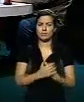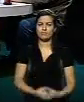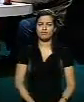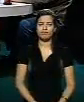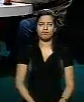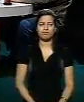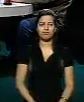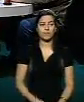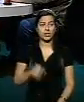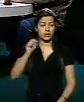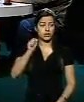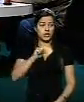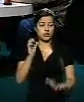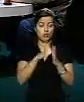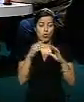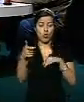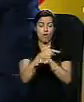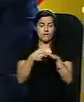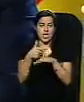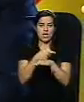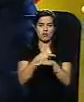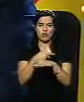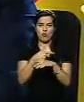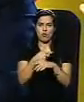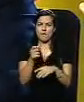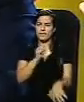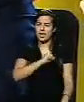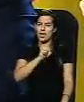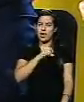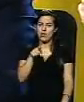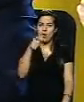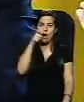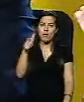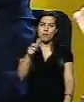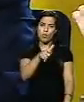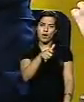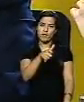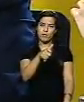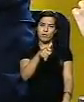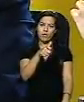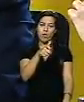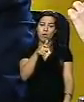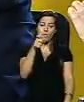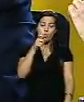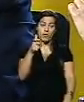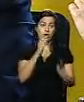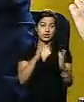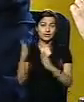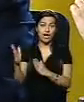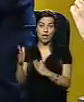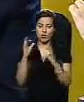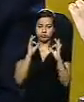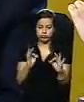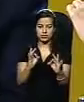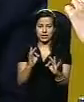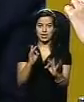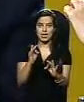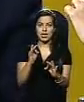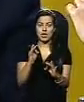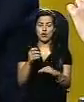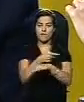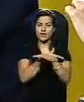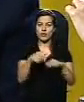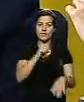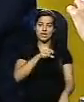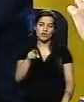fascistas de verdad le tienen miedo al pueblo cuando el pueblo se organiza y se expresa. Bueno, un gobierno